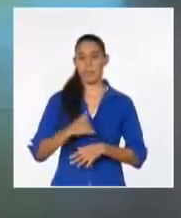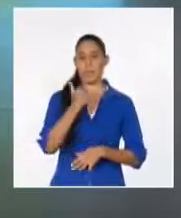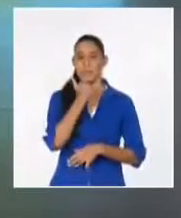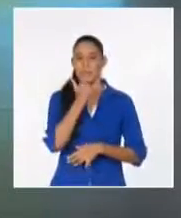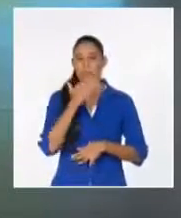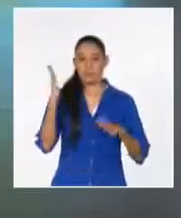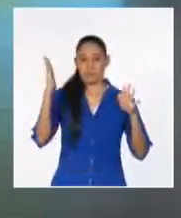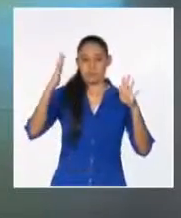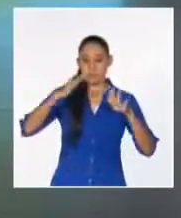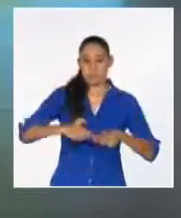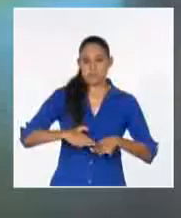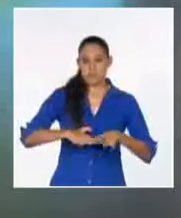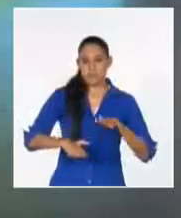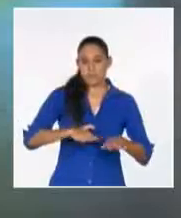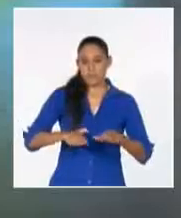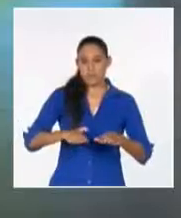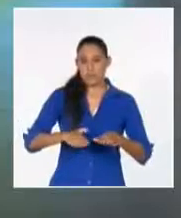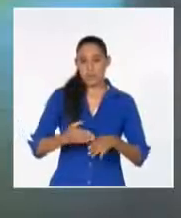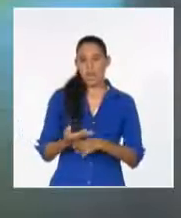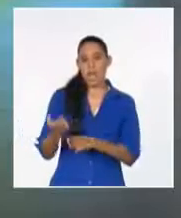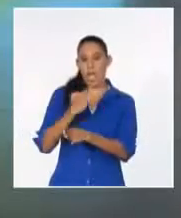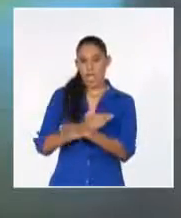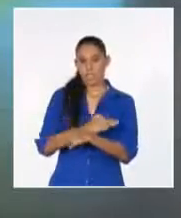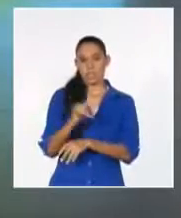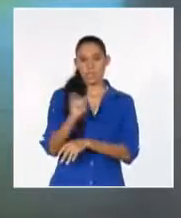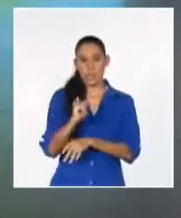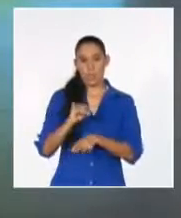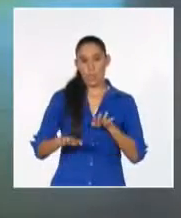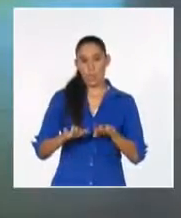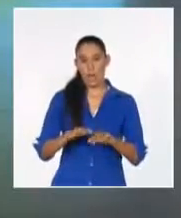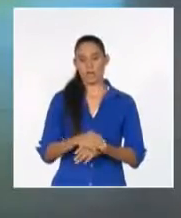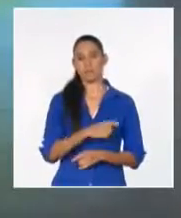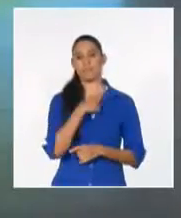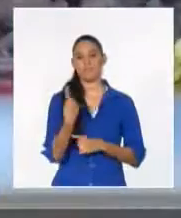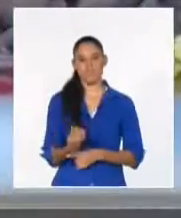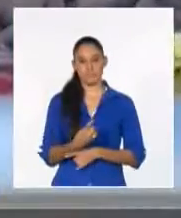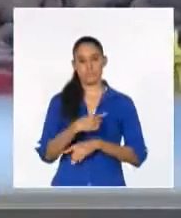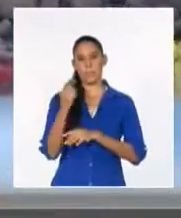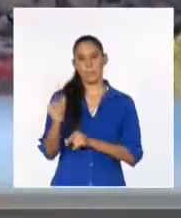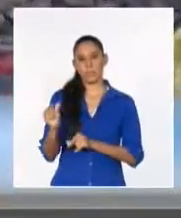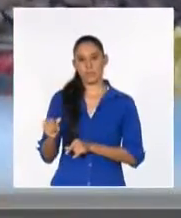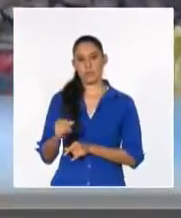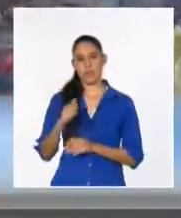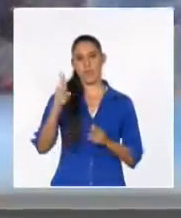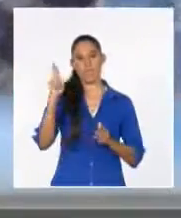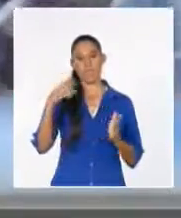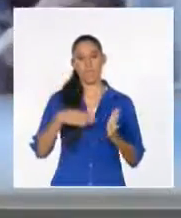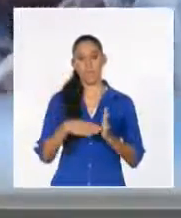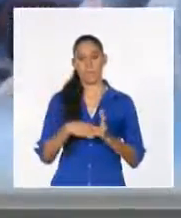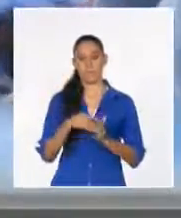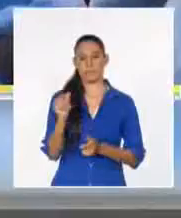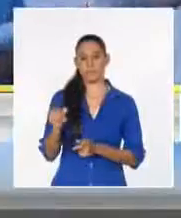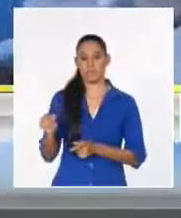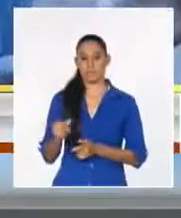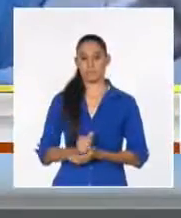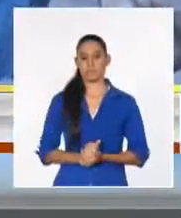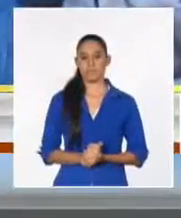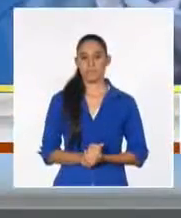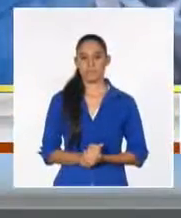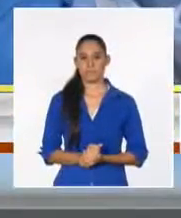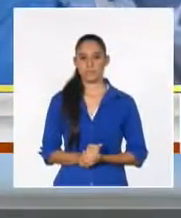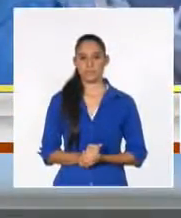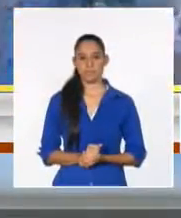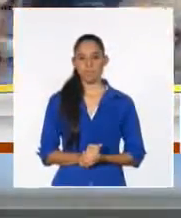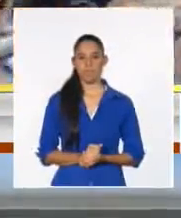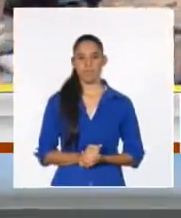zona por los sismos anteriores que le han arrancado la vida a unos 2.400 afganos. Las autoridades cifran en total en